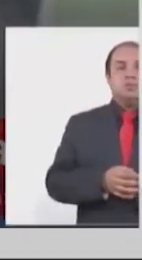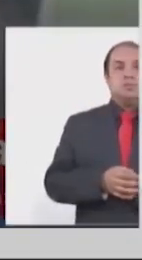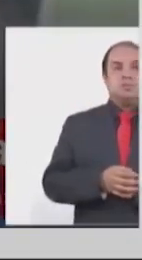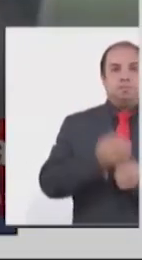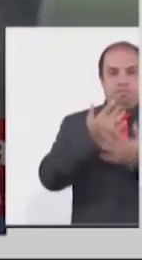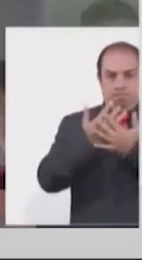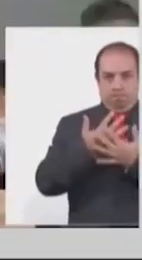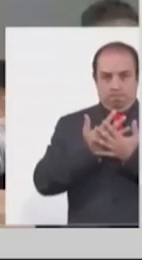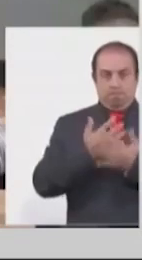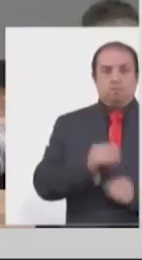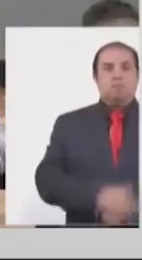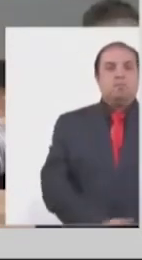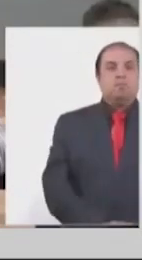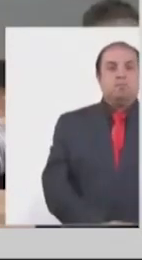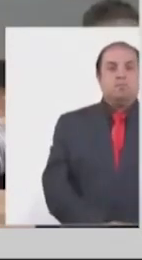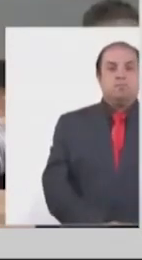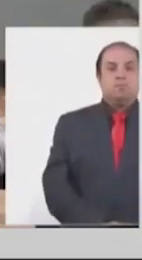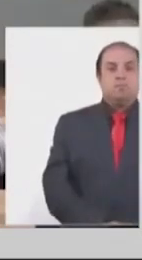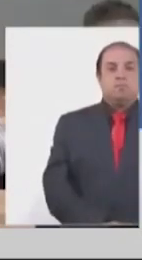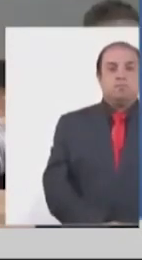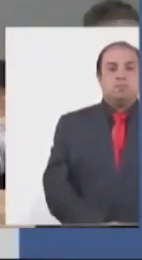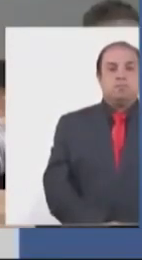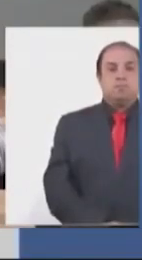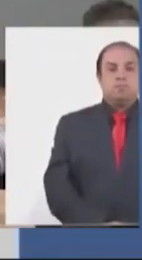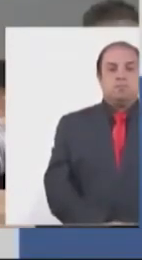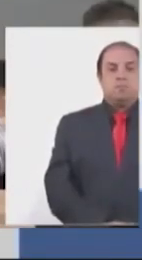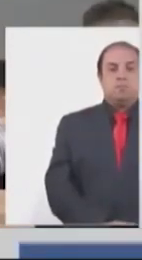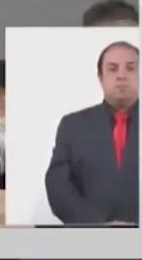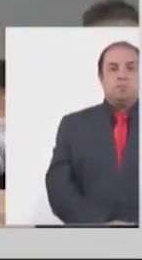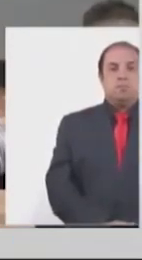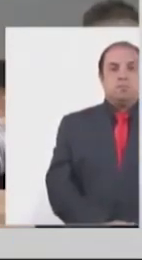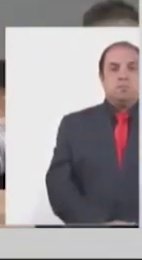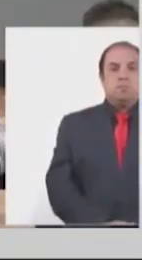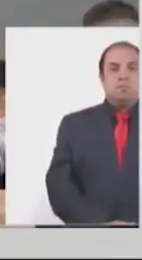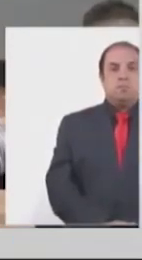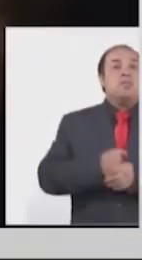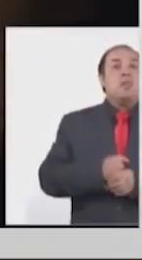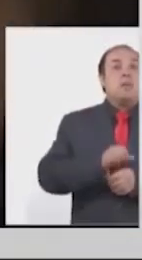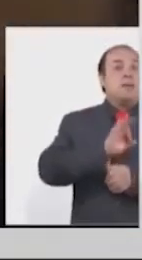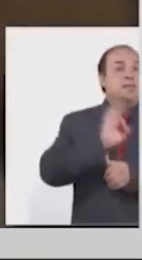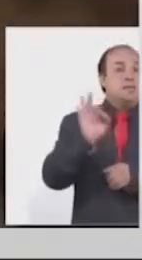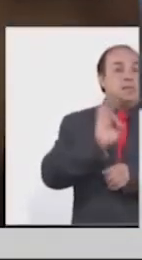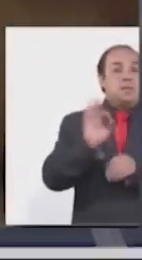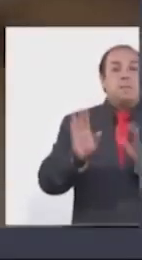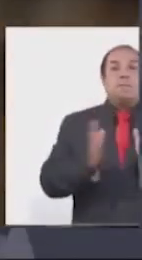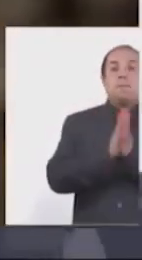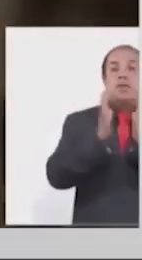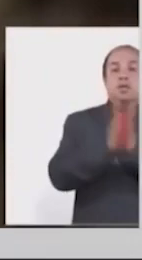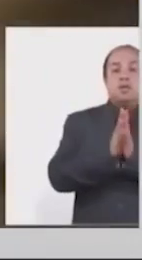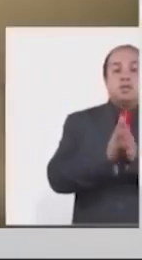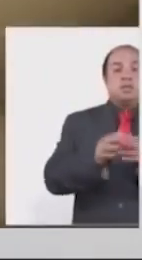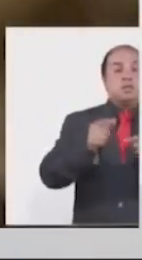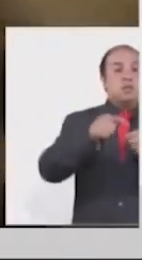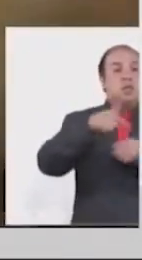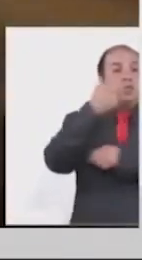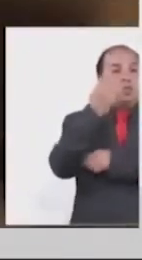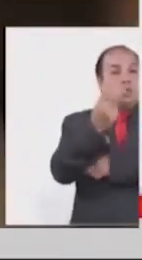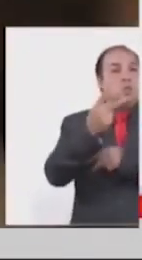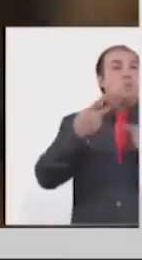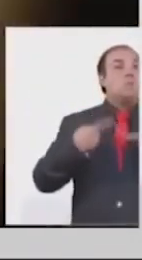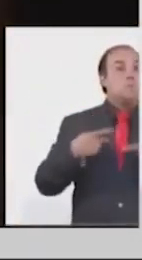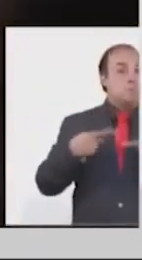vas a agarrar muchos bonos lo que no contaban es que ya la fiscalía de Morelos les dijo no nos sostenemos y lo que hicimos lo hicimos bien hecho